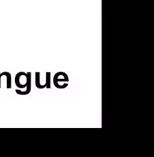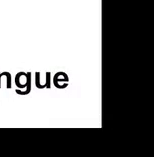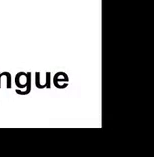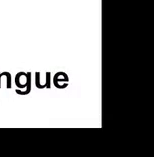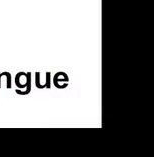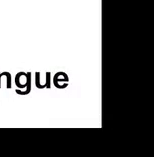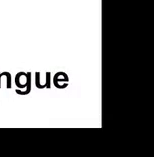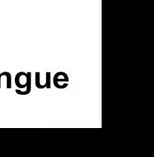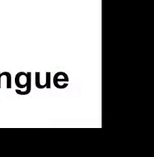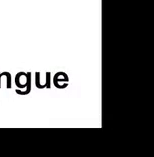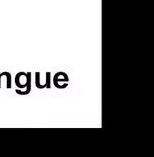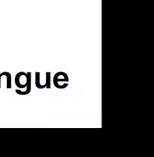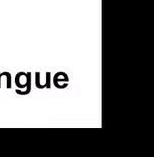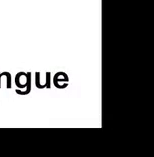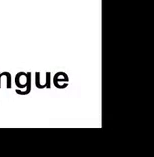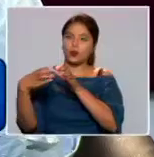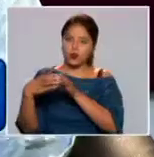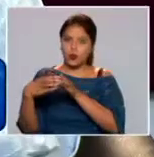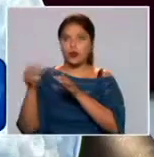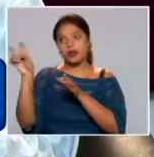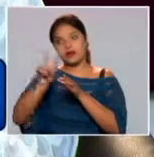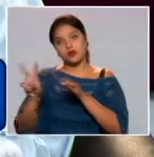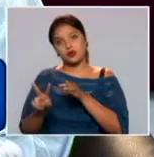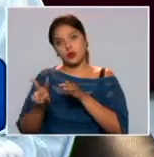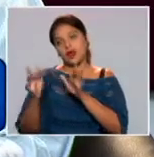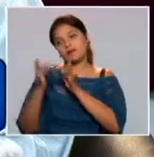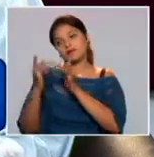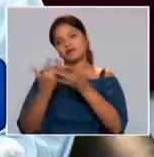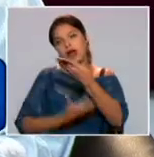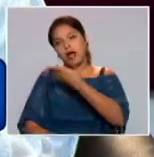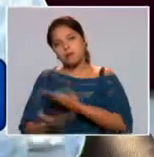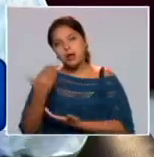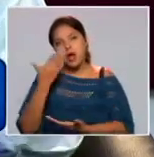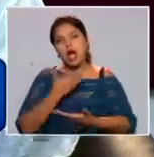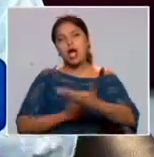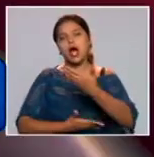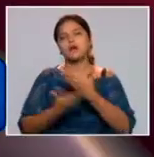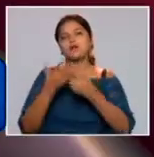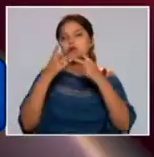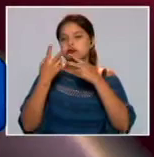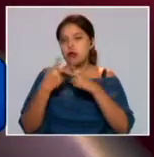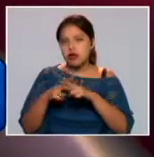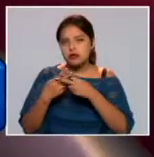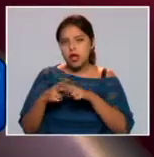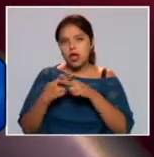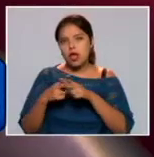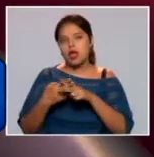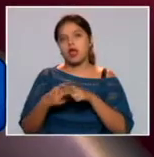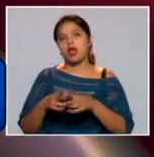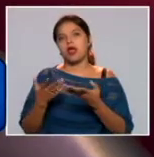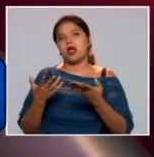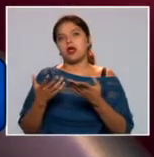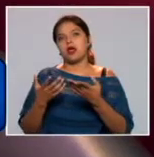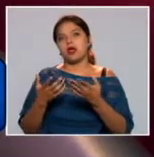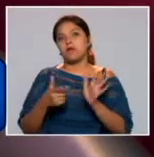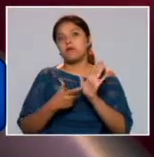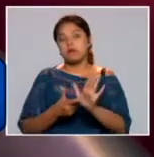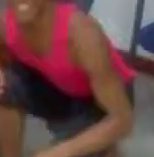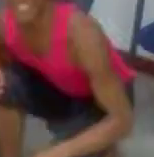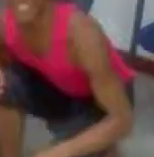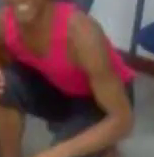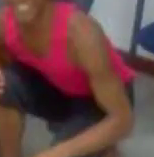benel engue intercambiamos saberes realizamos talleres hacemos